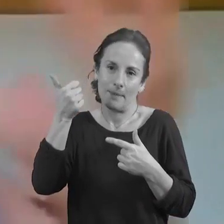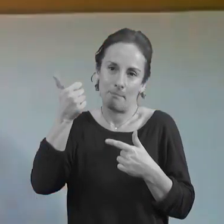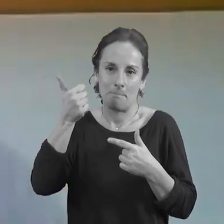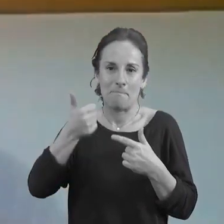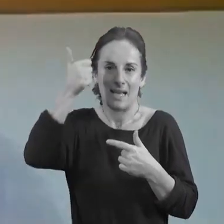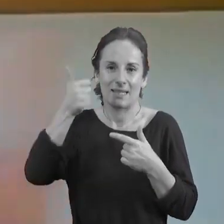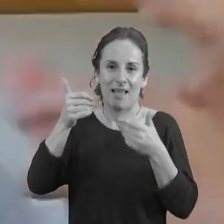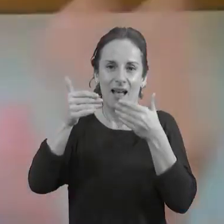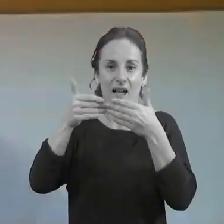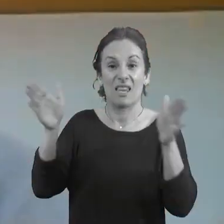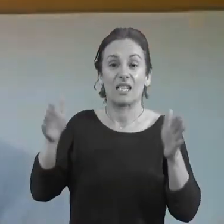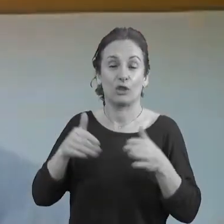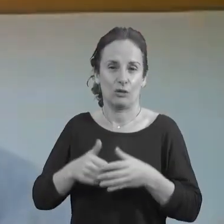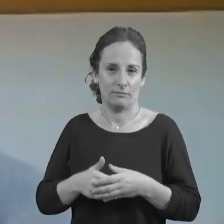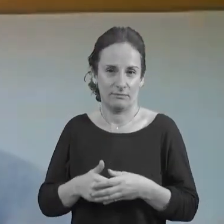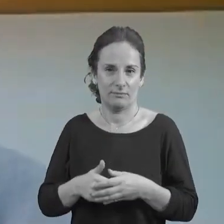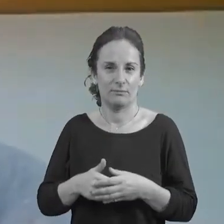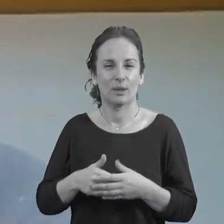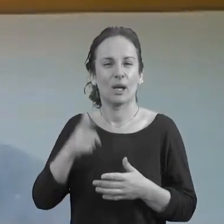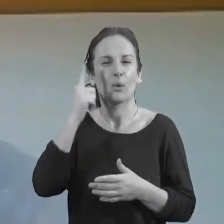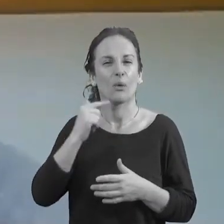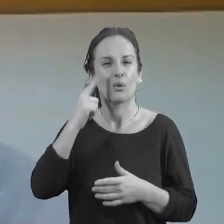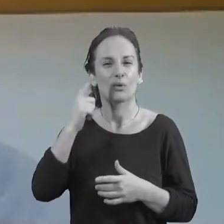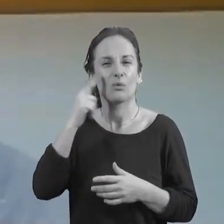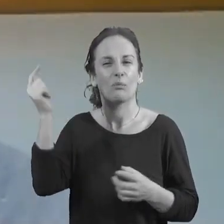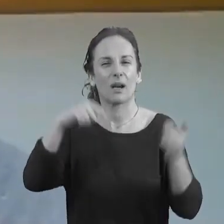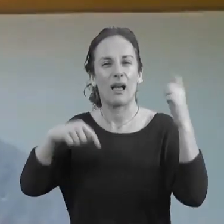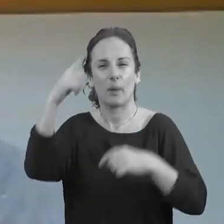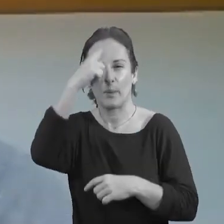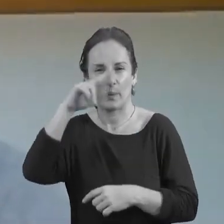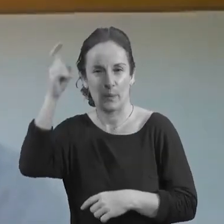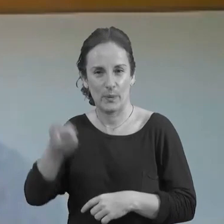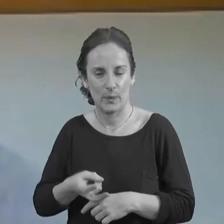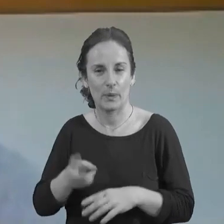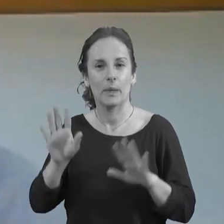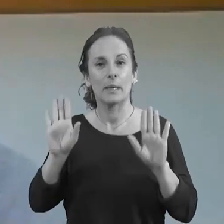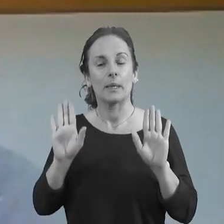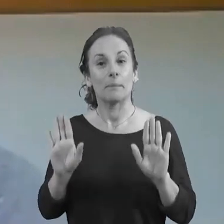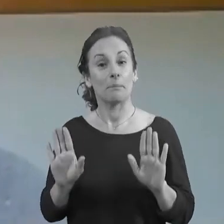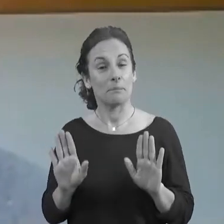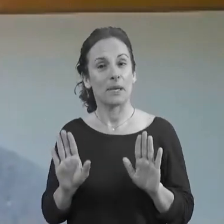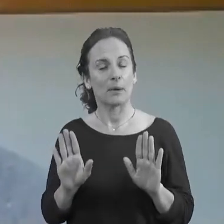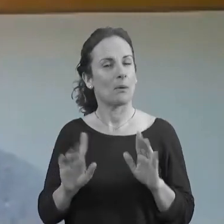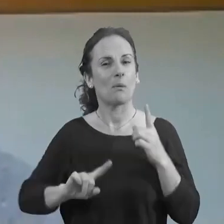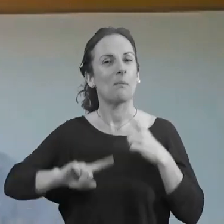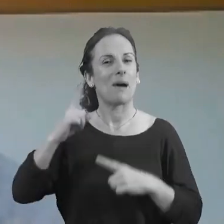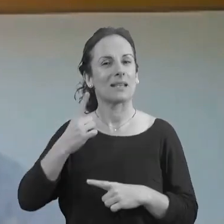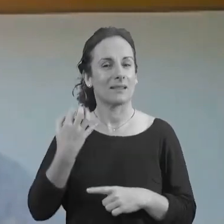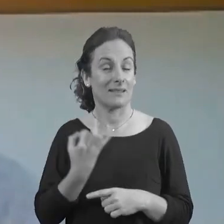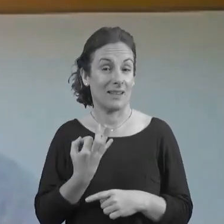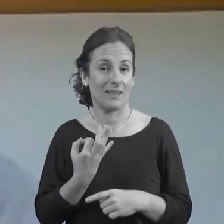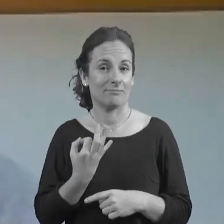bueno, de que lo exótico al final encaja más que en otros lugares, pero sobre todo creo que encaja el que